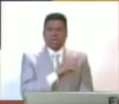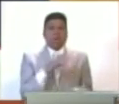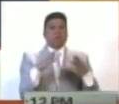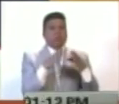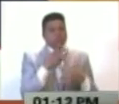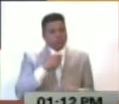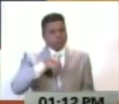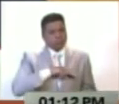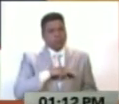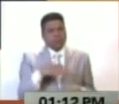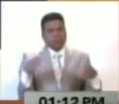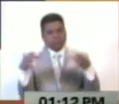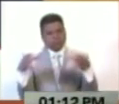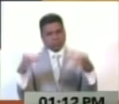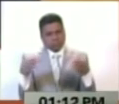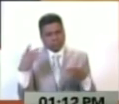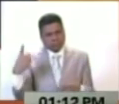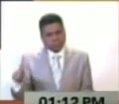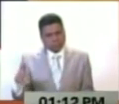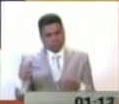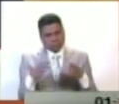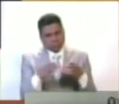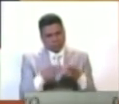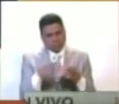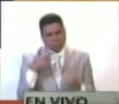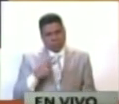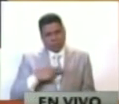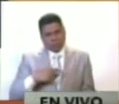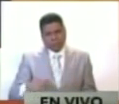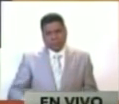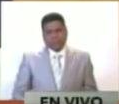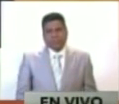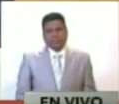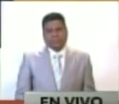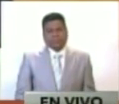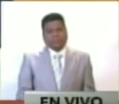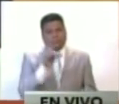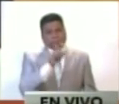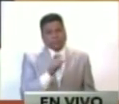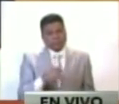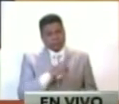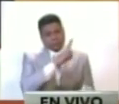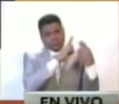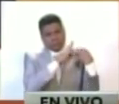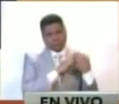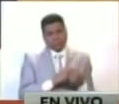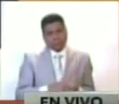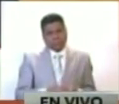permanentemente le hemos hecho al representante del Consejo de los Derechos Humanos en las Naciones